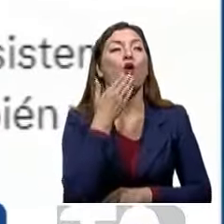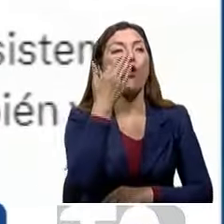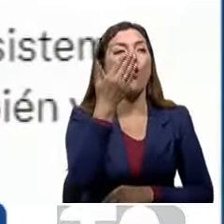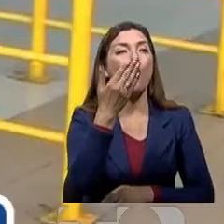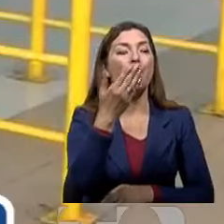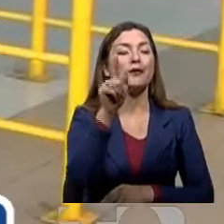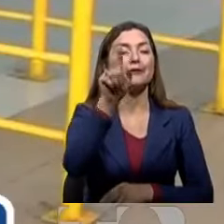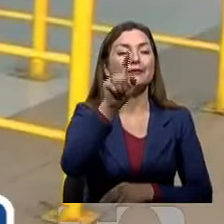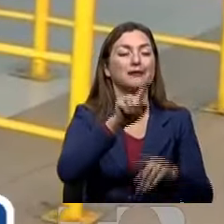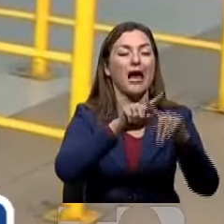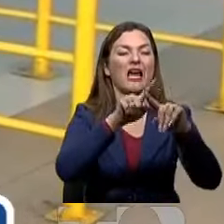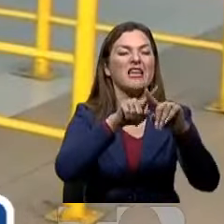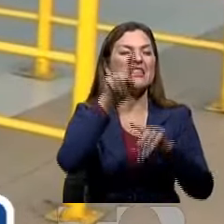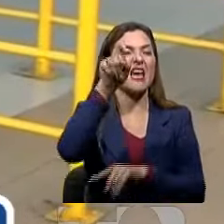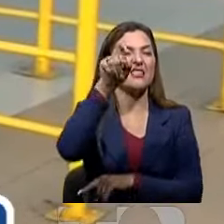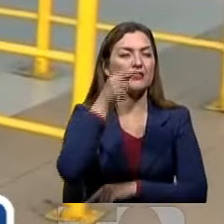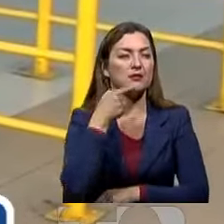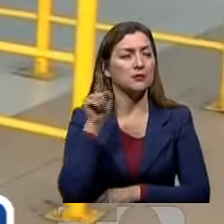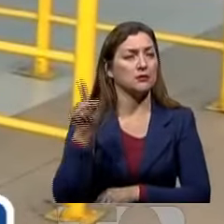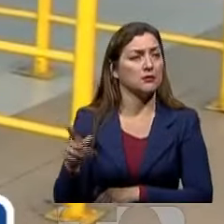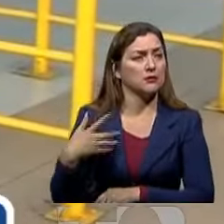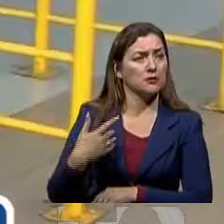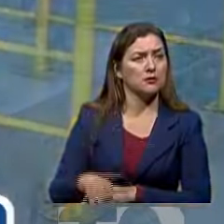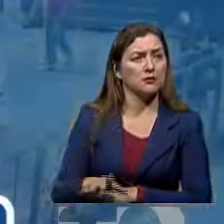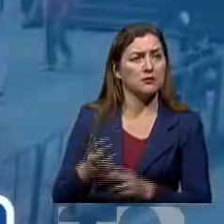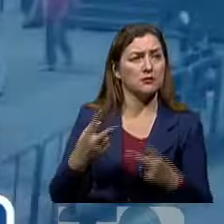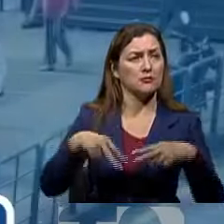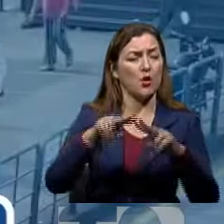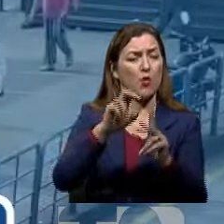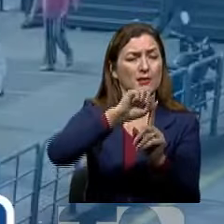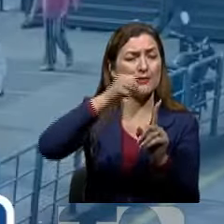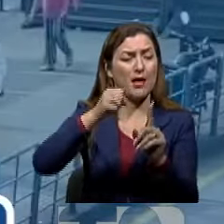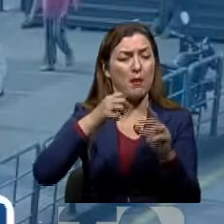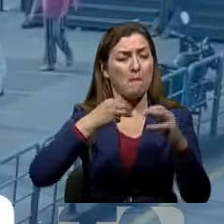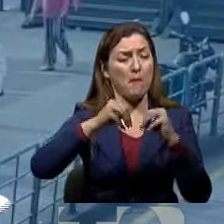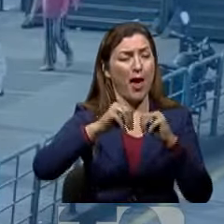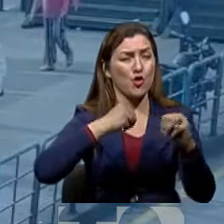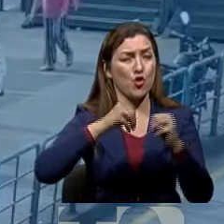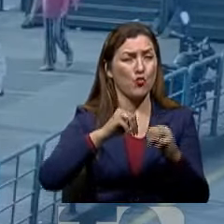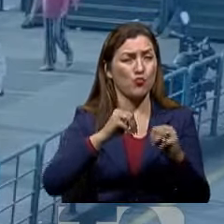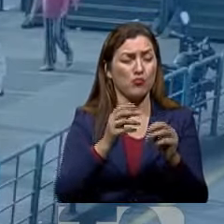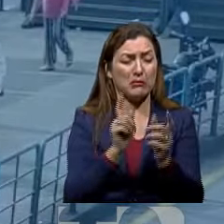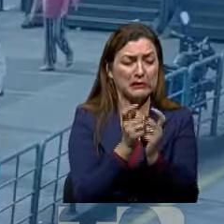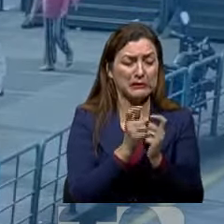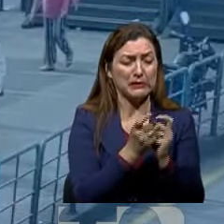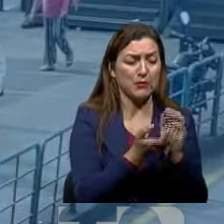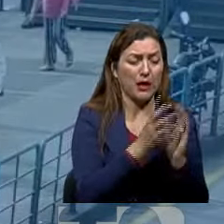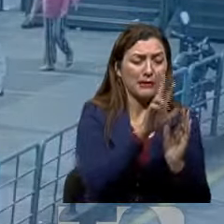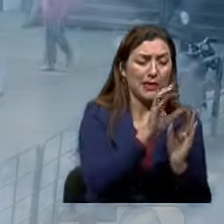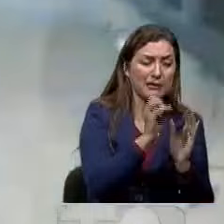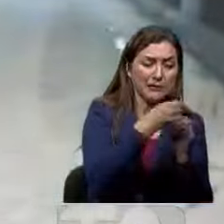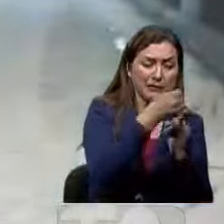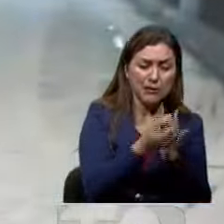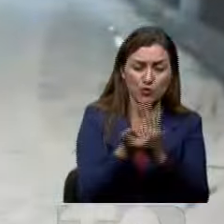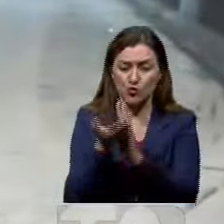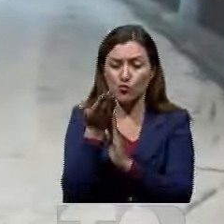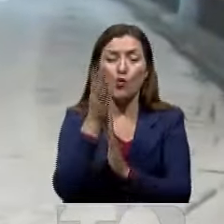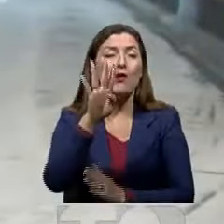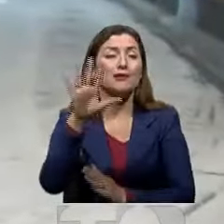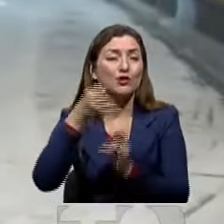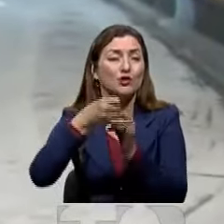cuenta de X. Dijo que es necesario ajustar la tarifa del sistema Metrovía de 30 a 45 centavos. Esta